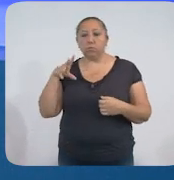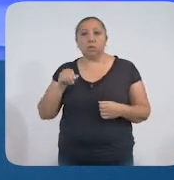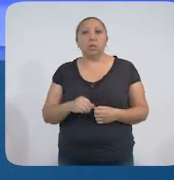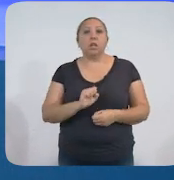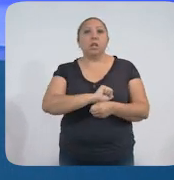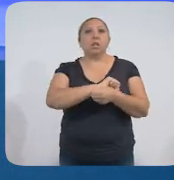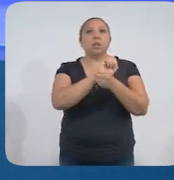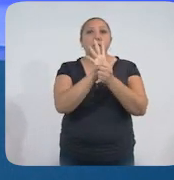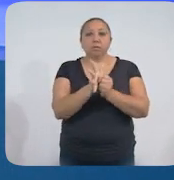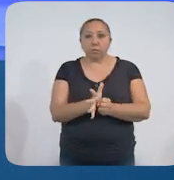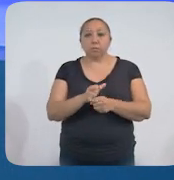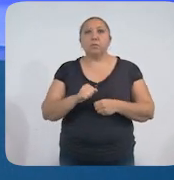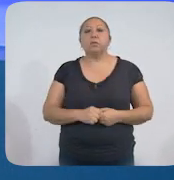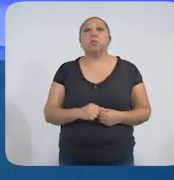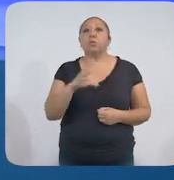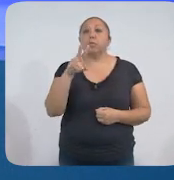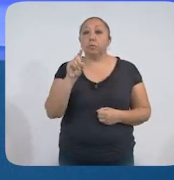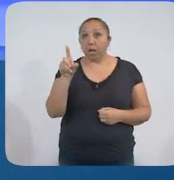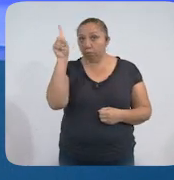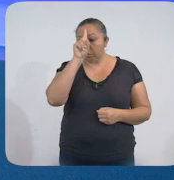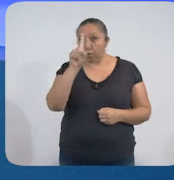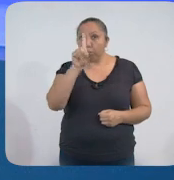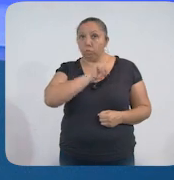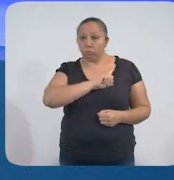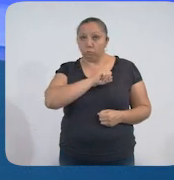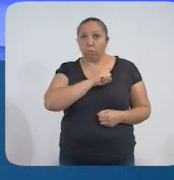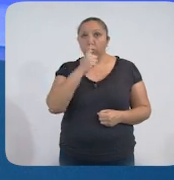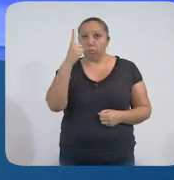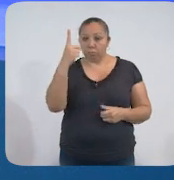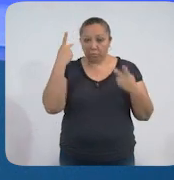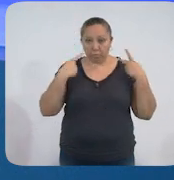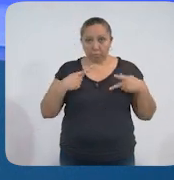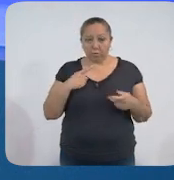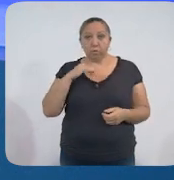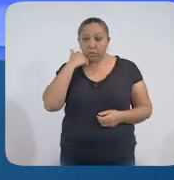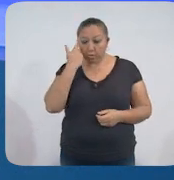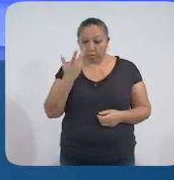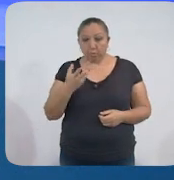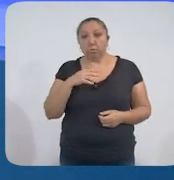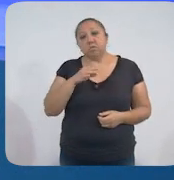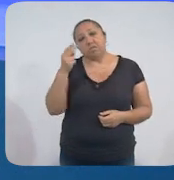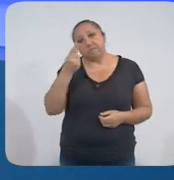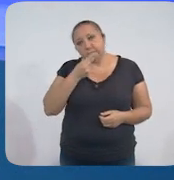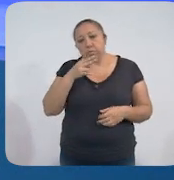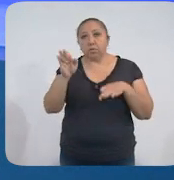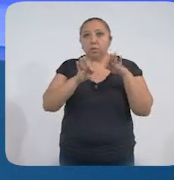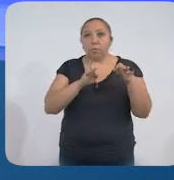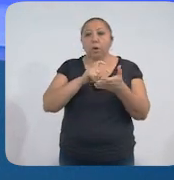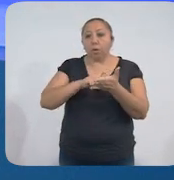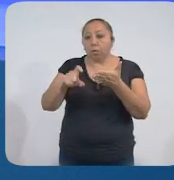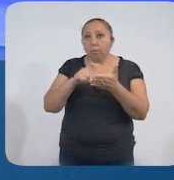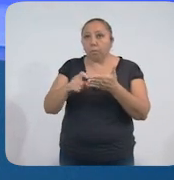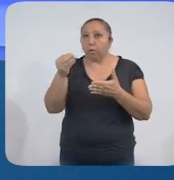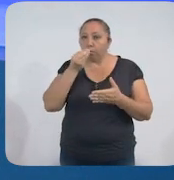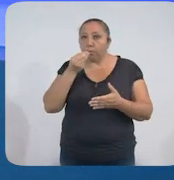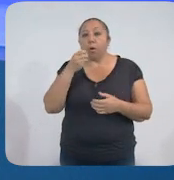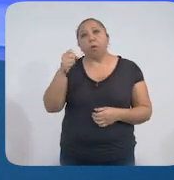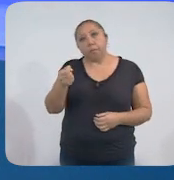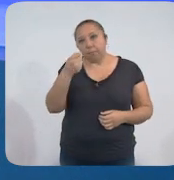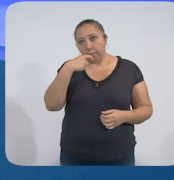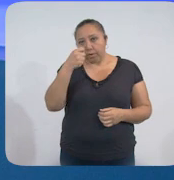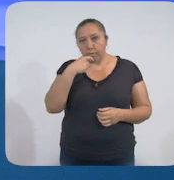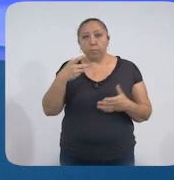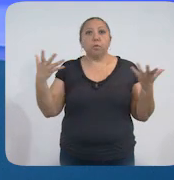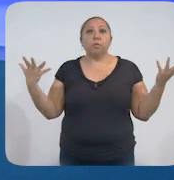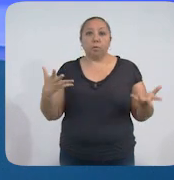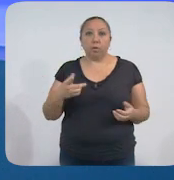coronavirus COVID-19. Aconsejamos que únicamente el miembro de la familia que tenga que salir por trabajo o a comprar alimentos o medicamentos